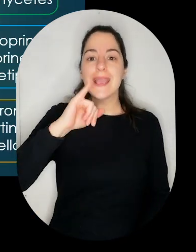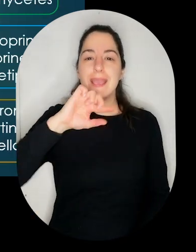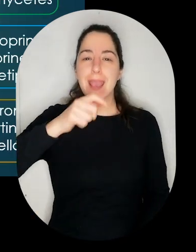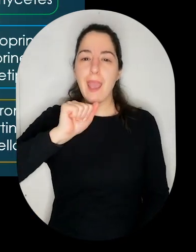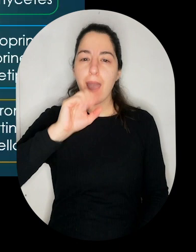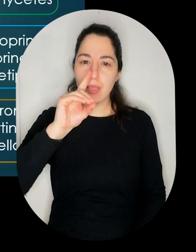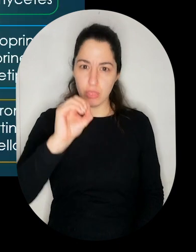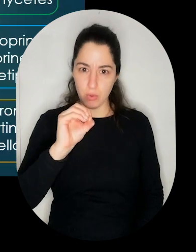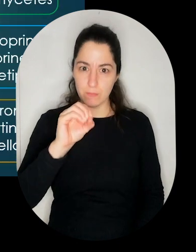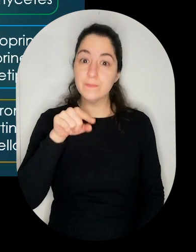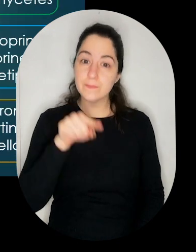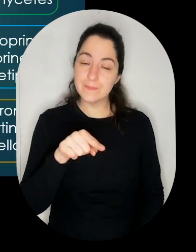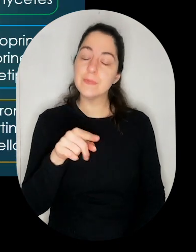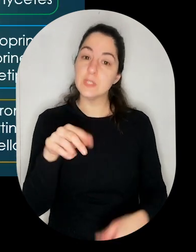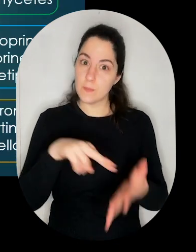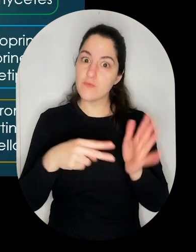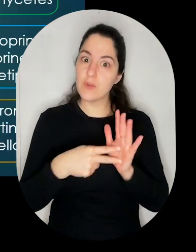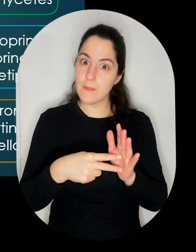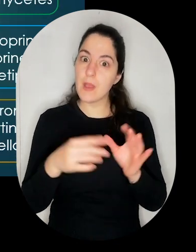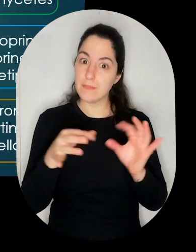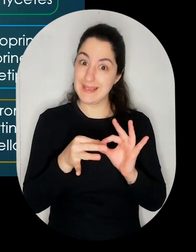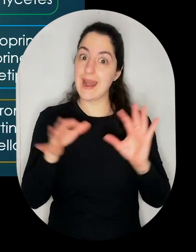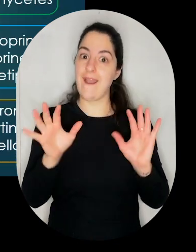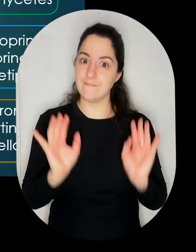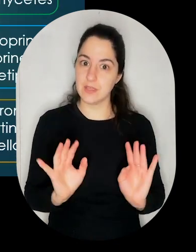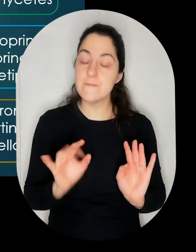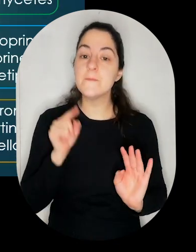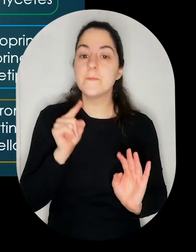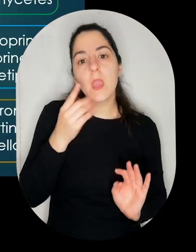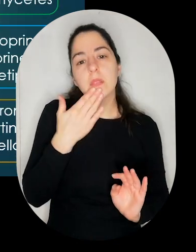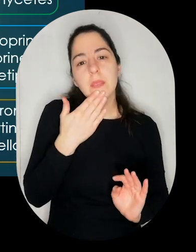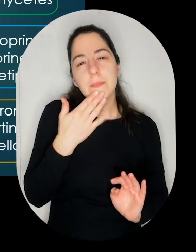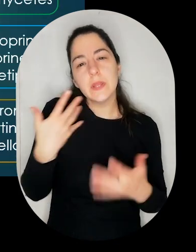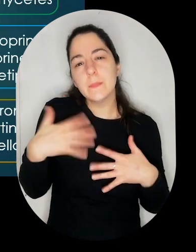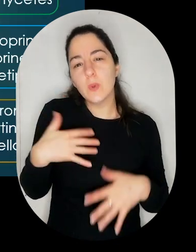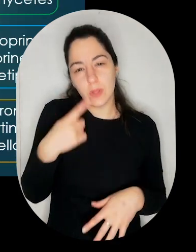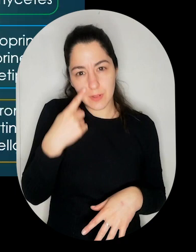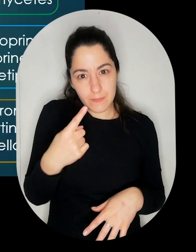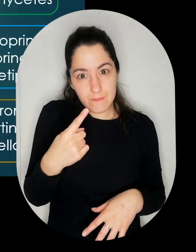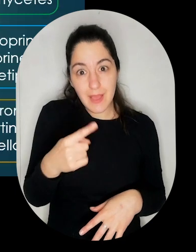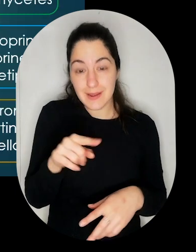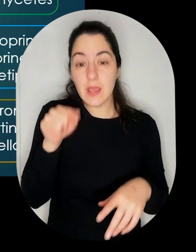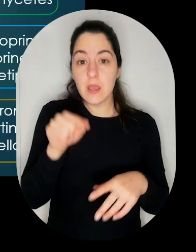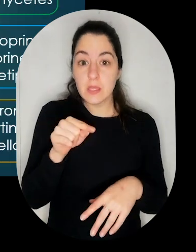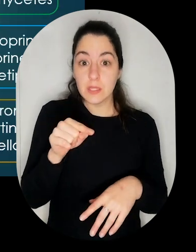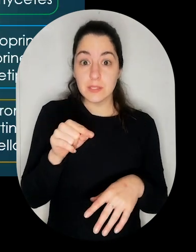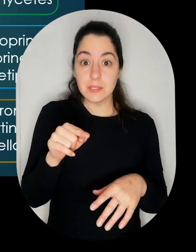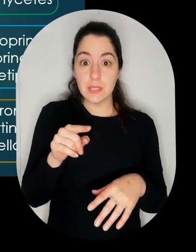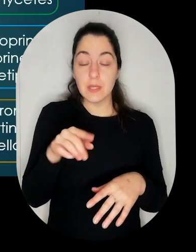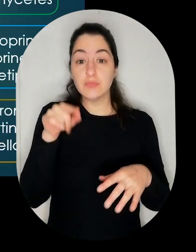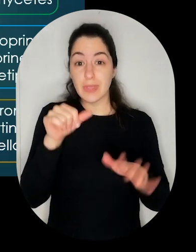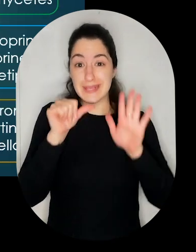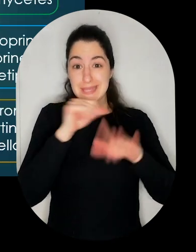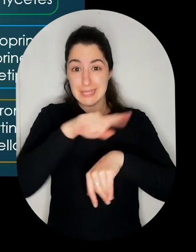semana, o tardar una semana en aparecer, y es bastante, bastante grave. Ahora, un criterio general para entender gravedad es que si el